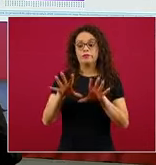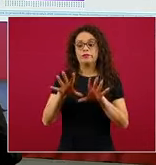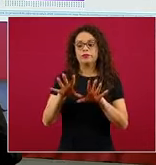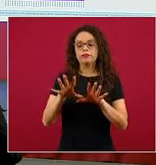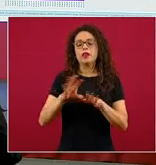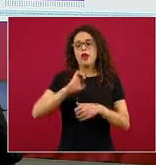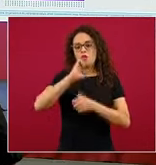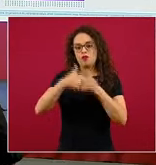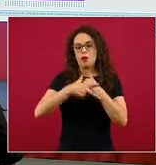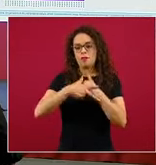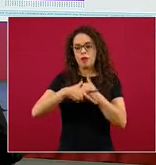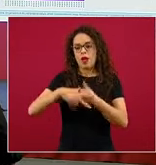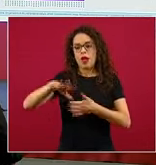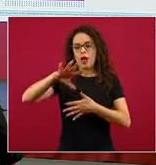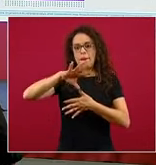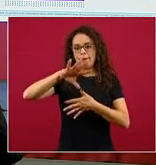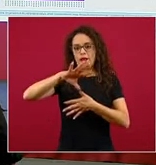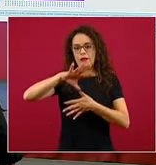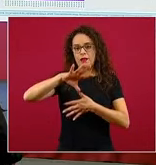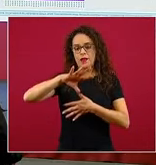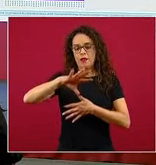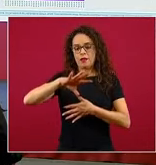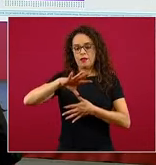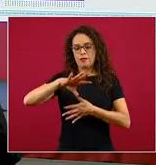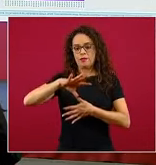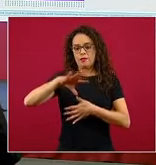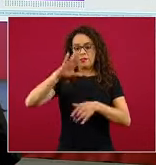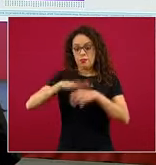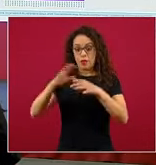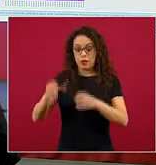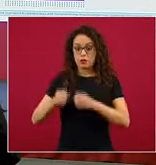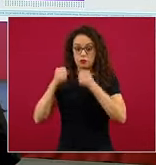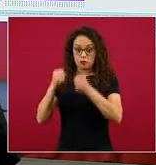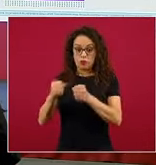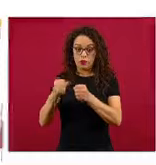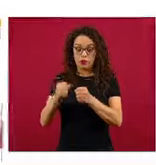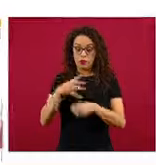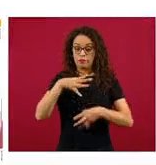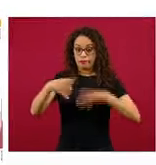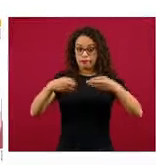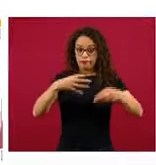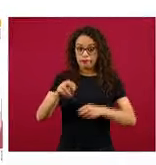así como han tenido la mayor magnitud en su epidemia, podemos ver que las